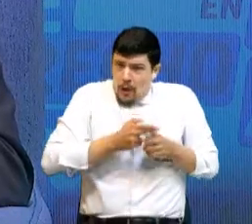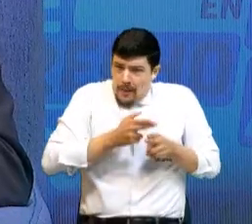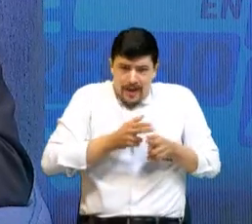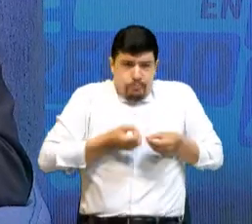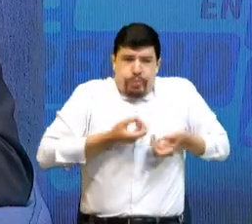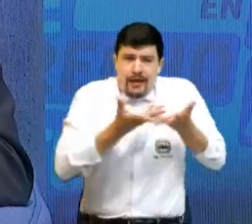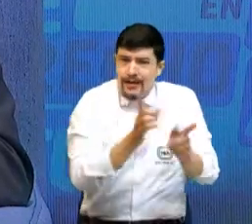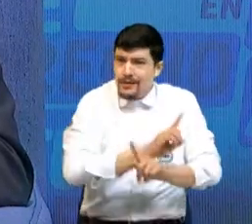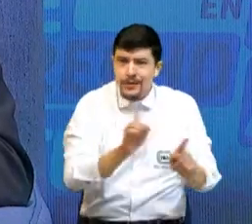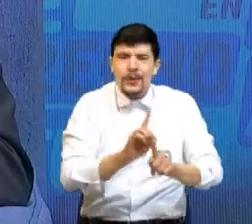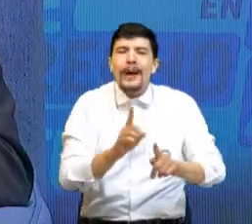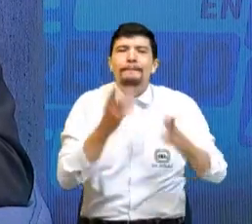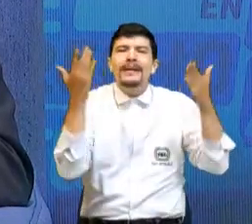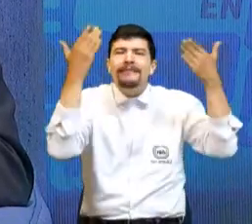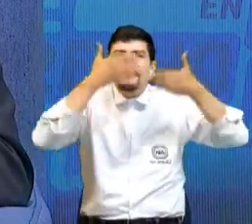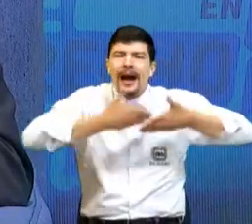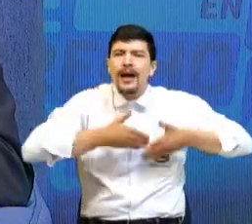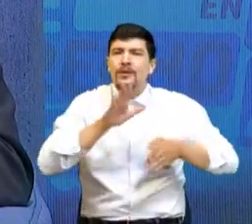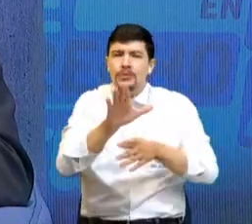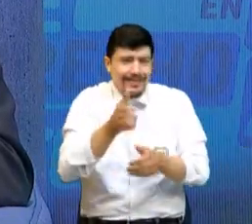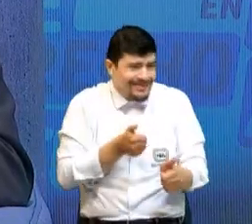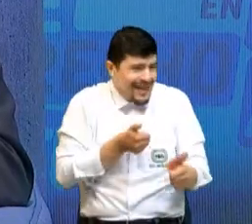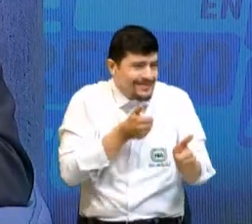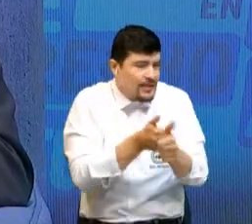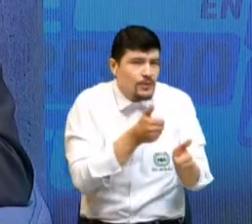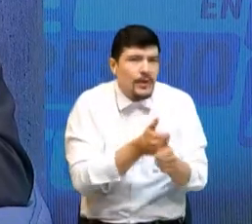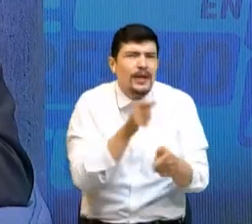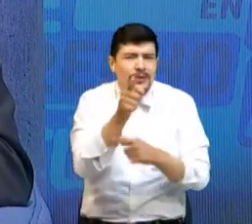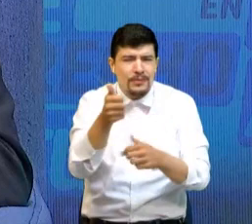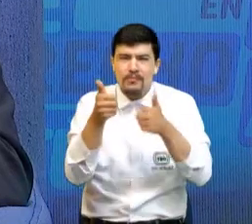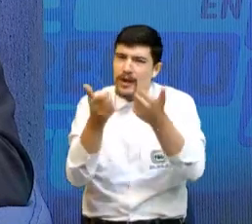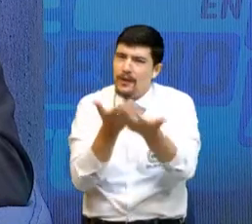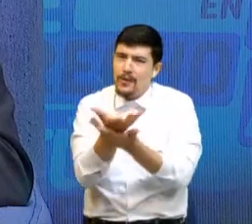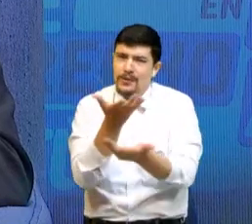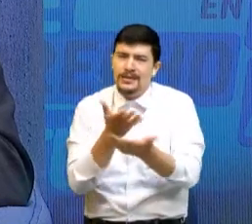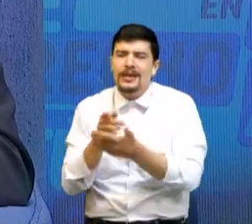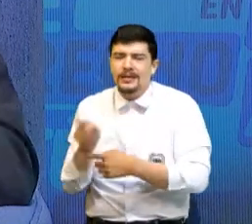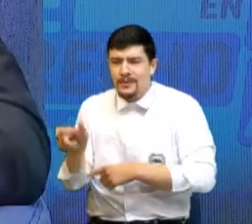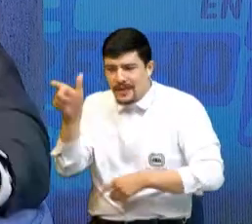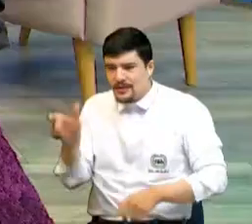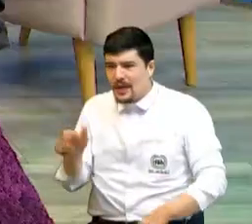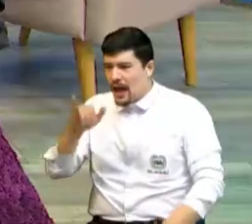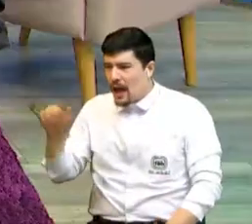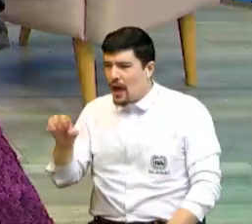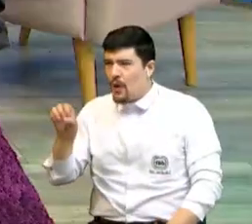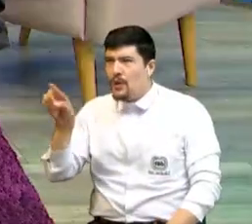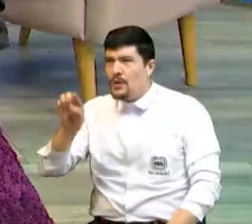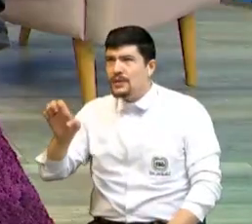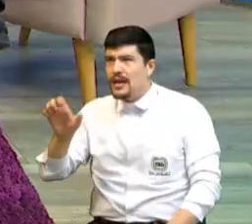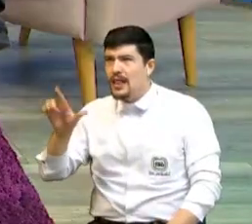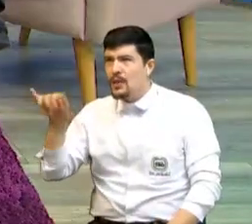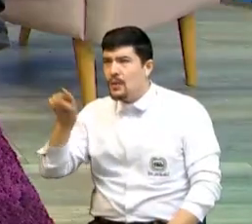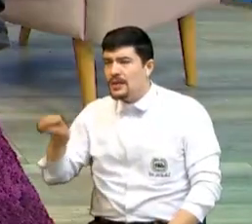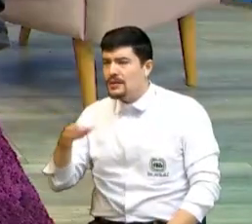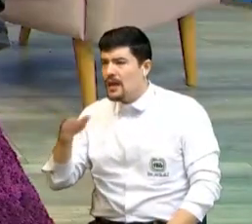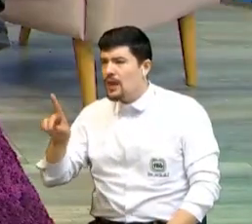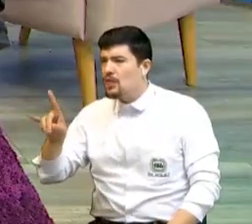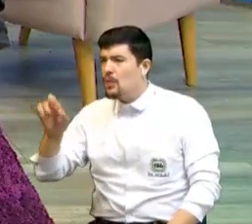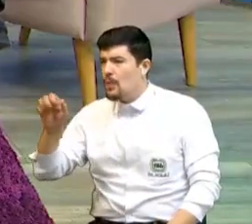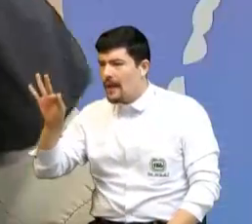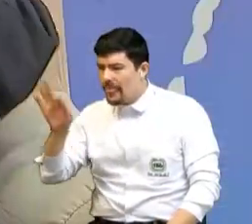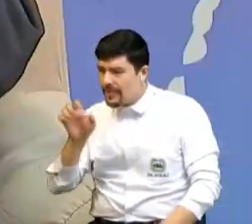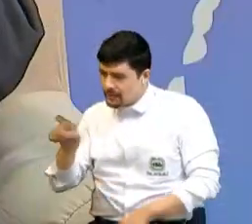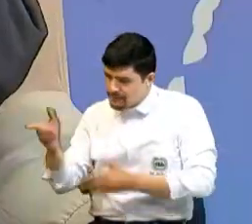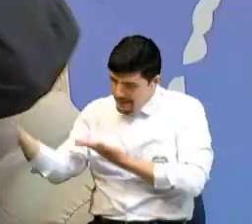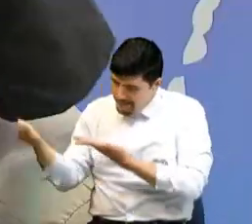y simplemente déjese asesorar para que reciba un buen consejo. Abogado José Luis Duarte, bienvenido nuevamente a Actúe en Derecho. Buenas tardes, John.